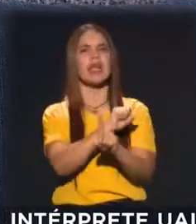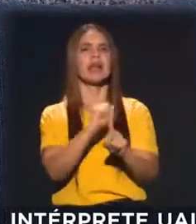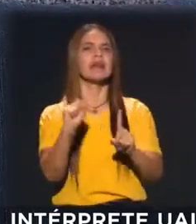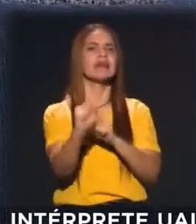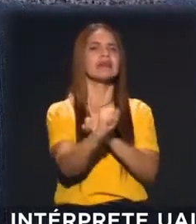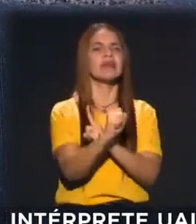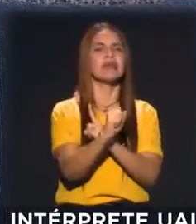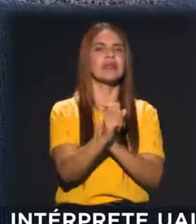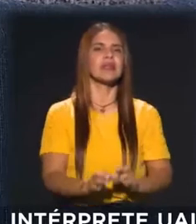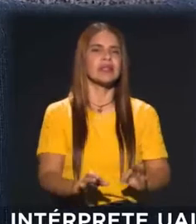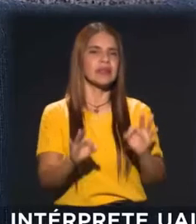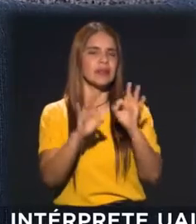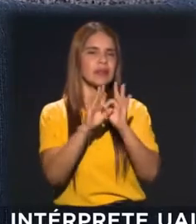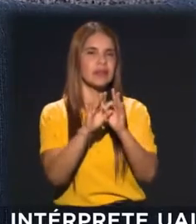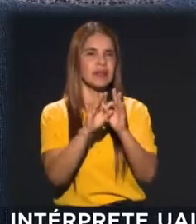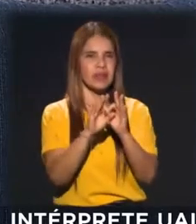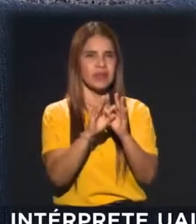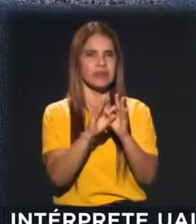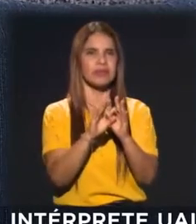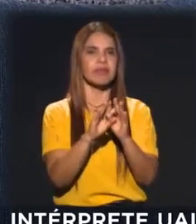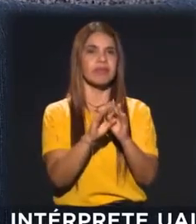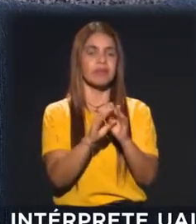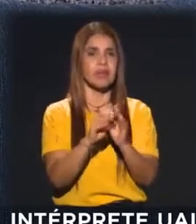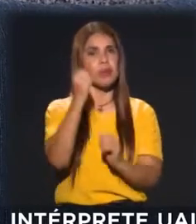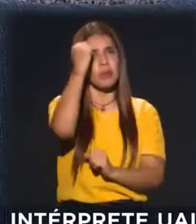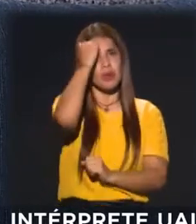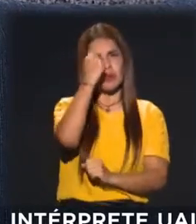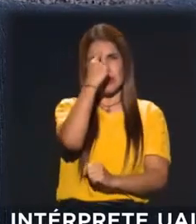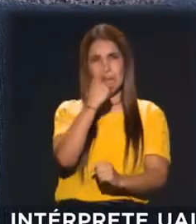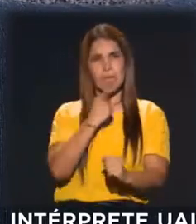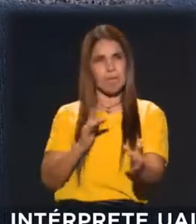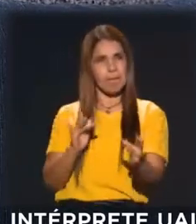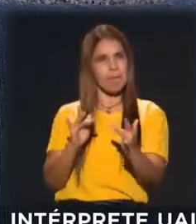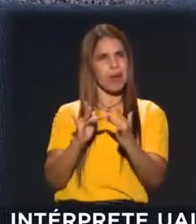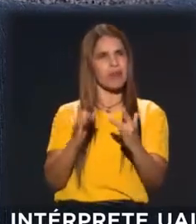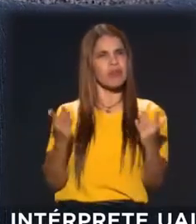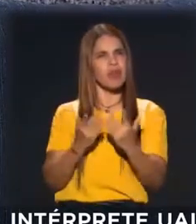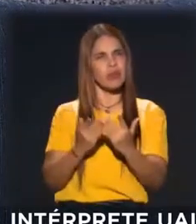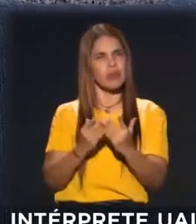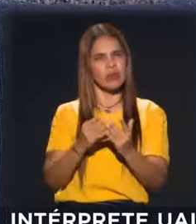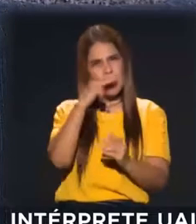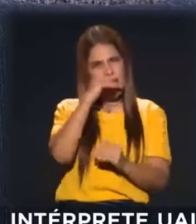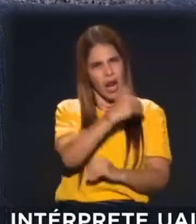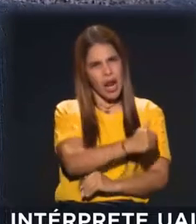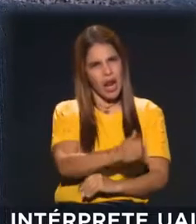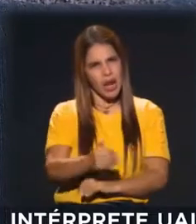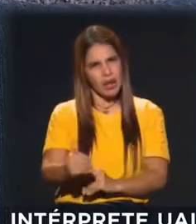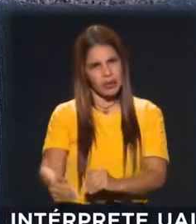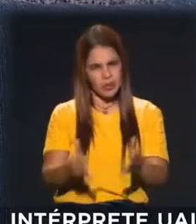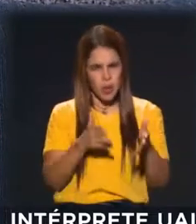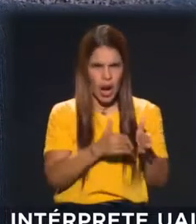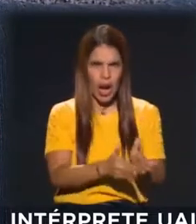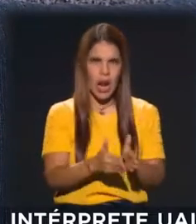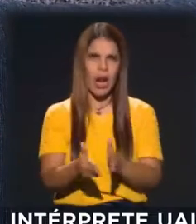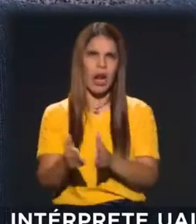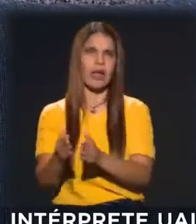socialmente es que la importancia de un docente, especialmente de primera infancia, es que Es